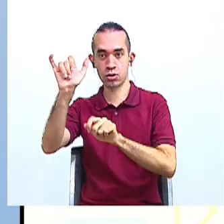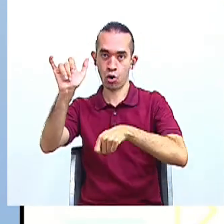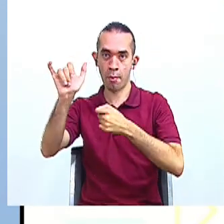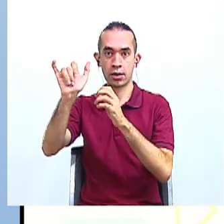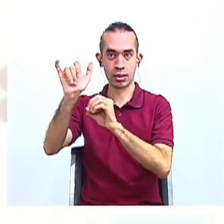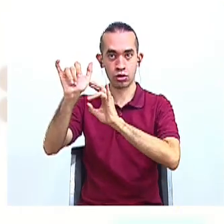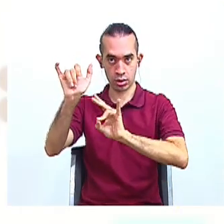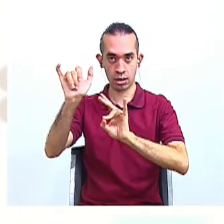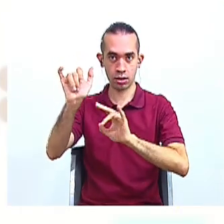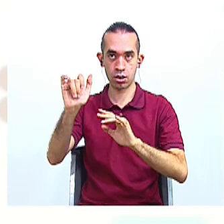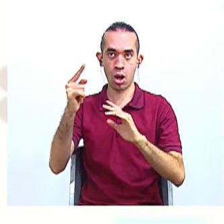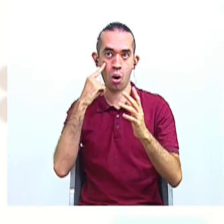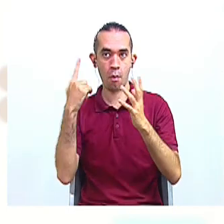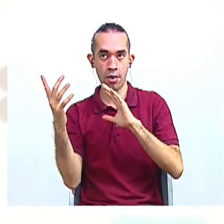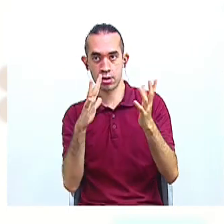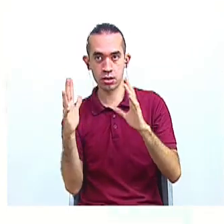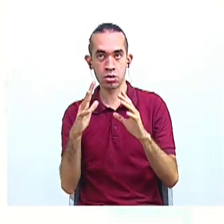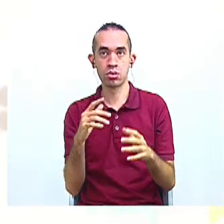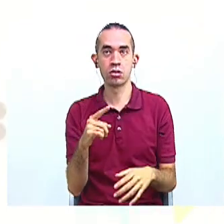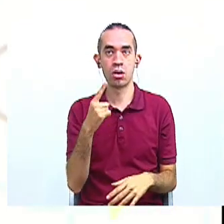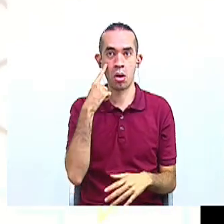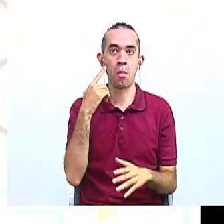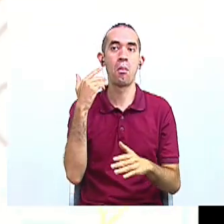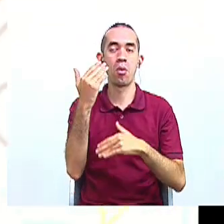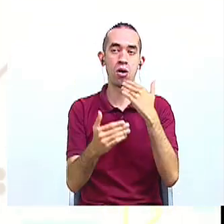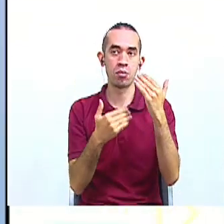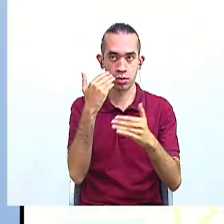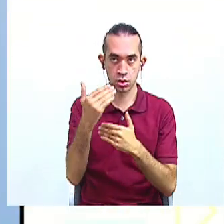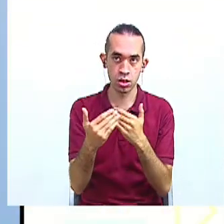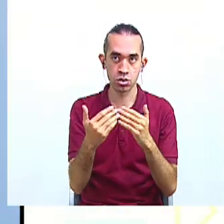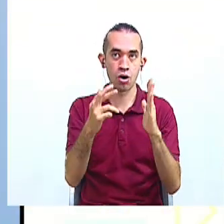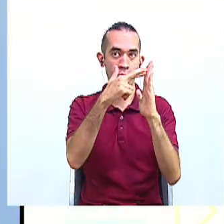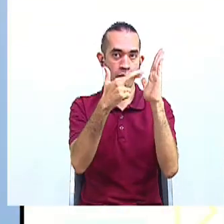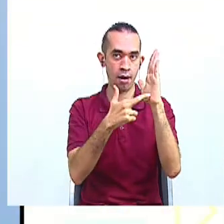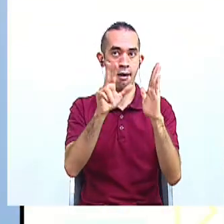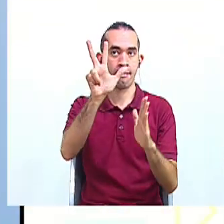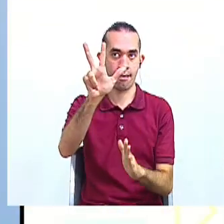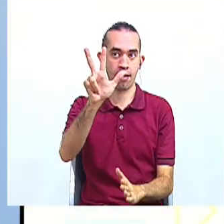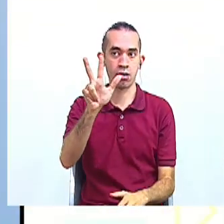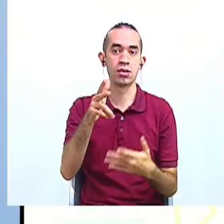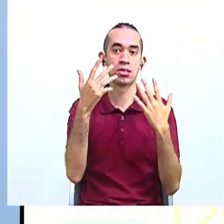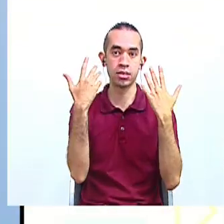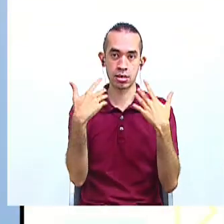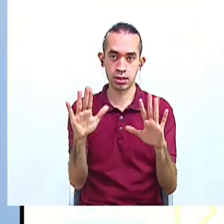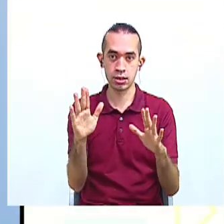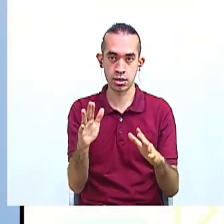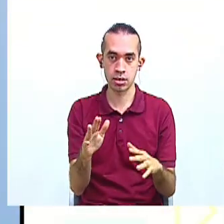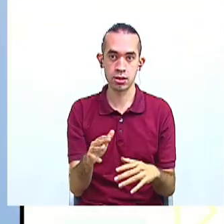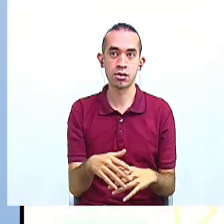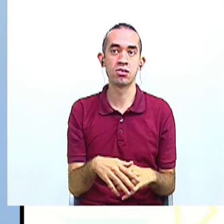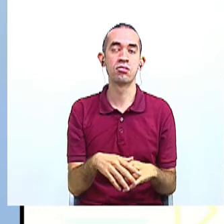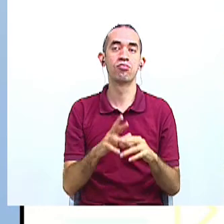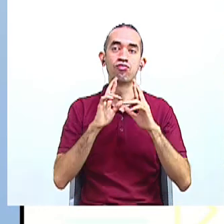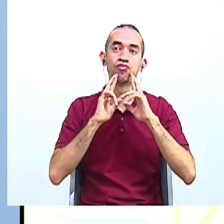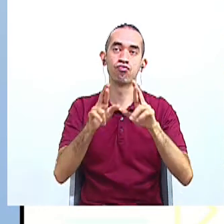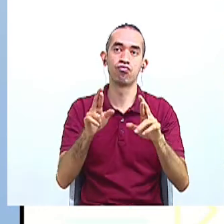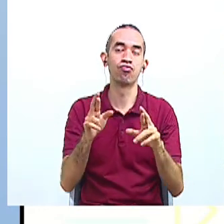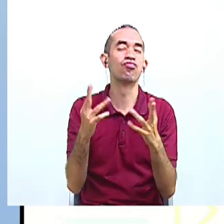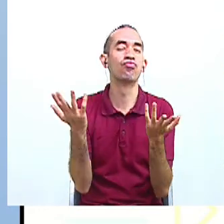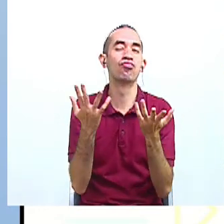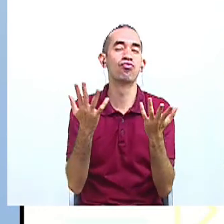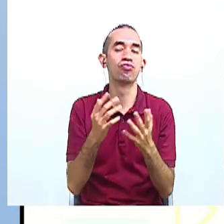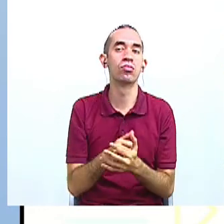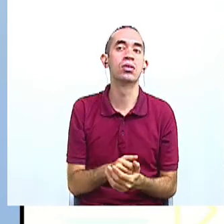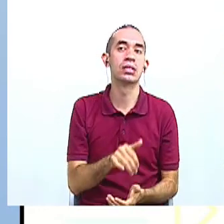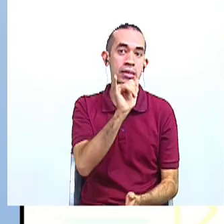3,07. Y realizamos el proceso de regla de 3 y entonces obtenemos